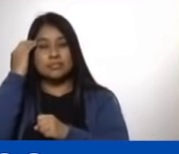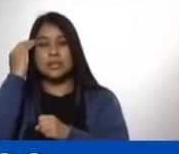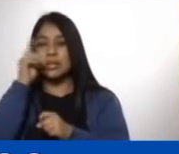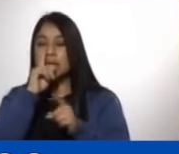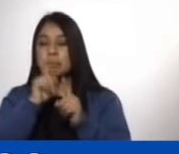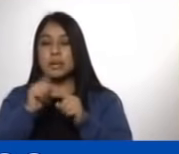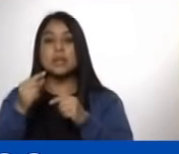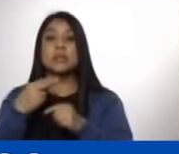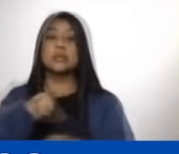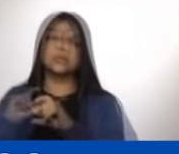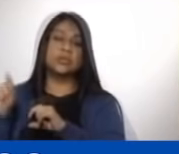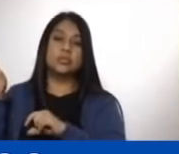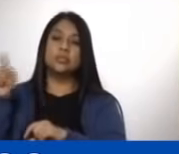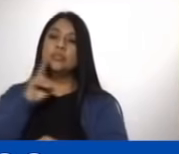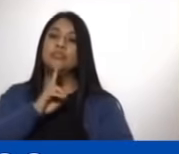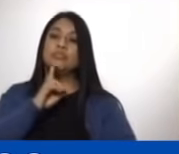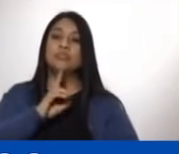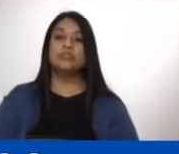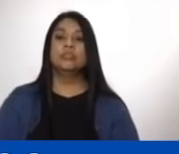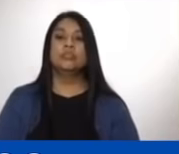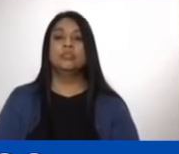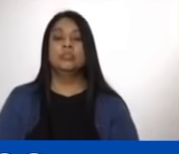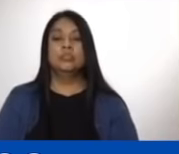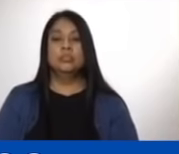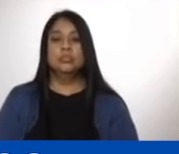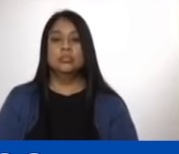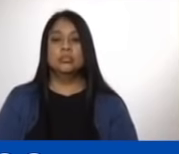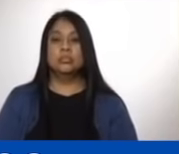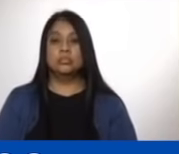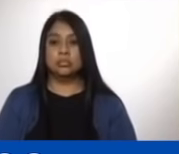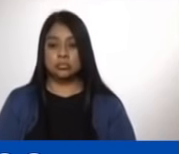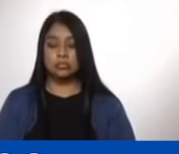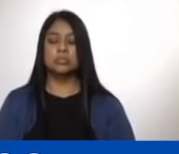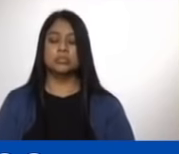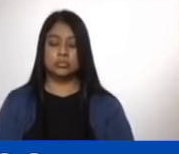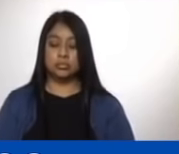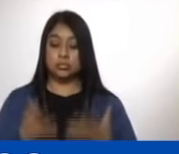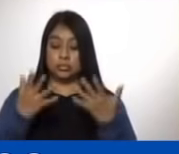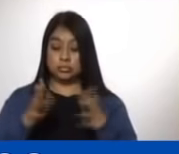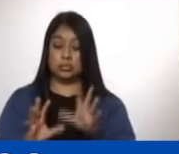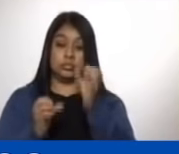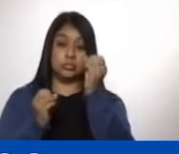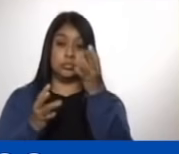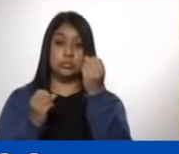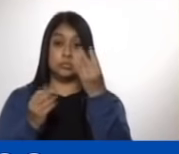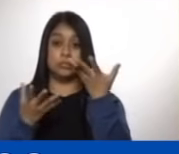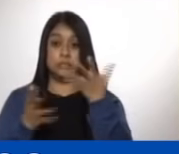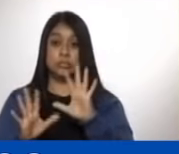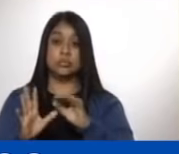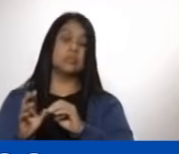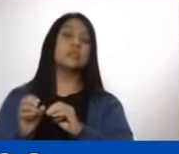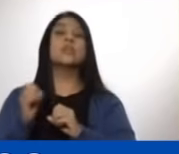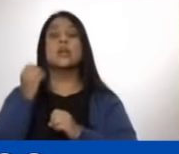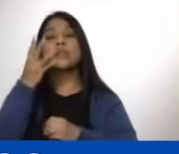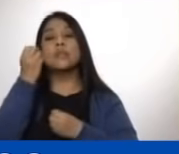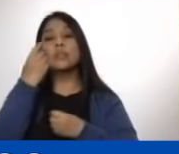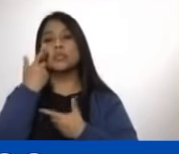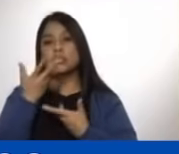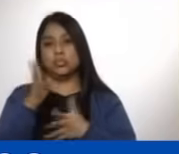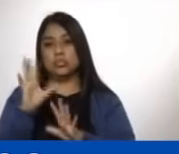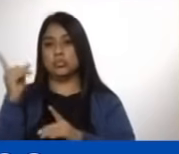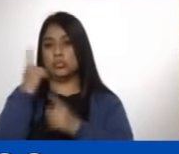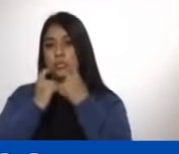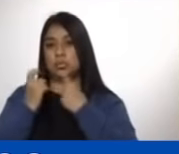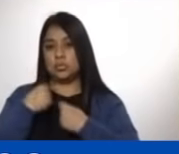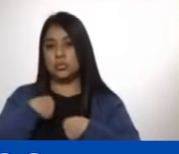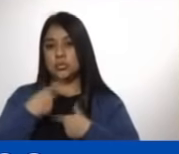trayecto. Pues como lo manifesté hace unos momentos a la pregunta que me hacían, nosotros lo